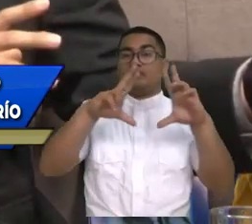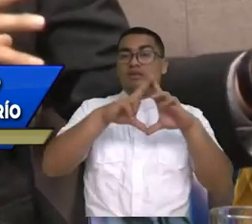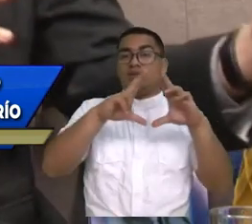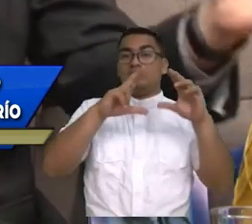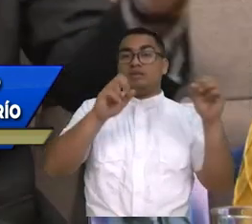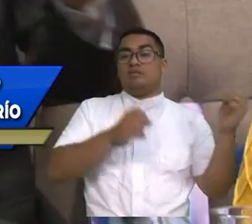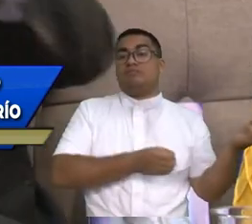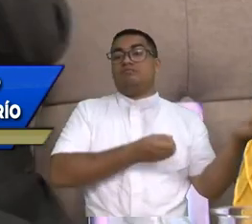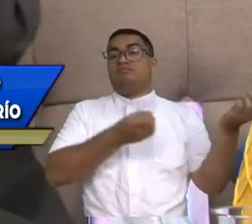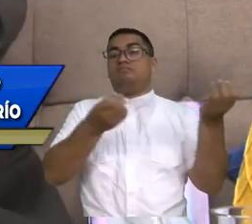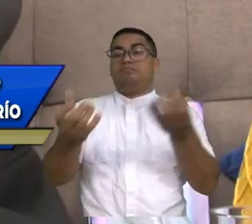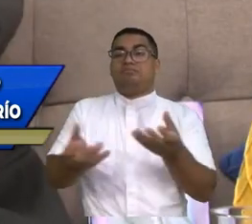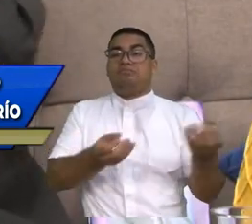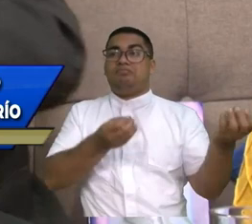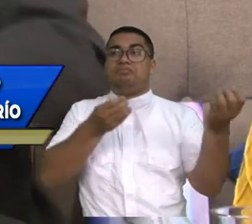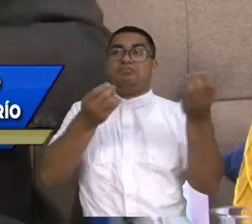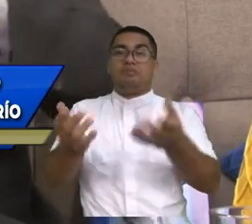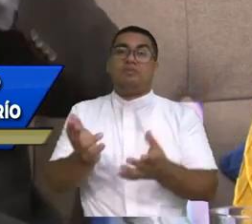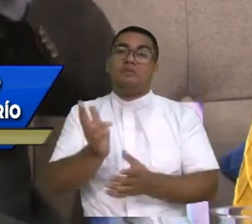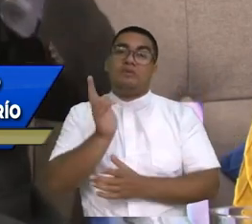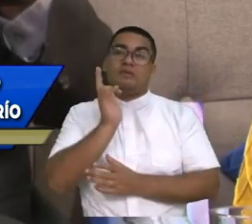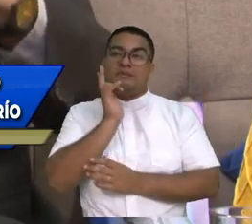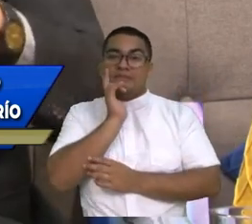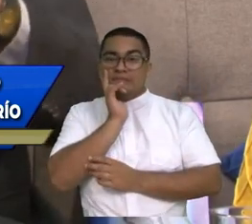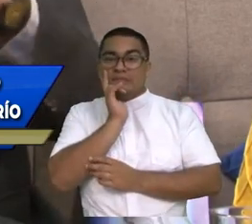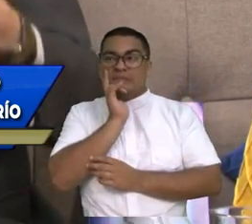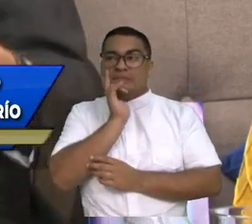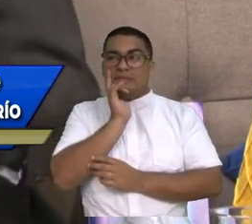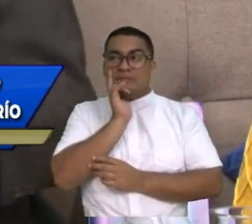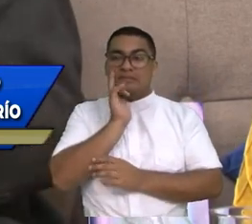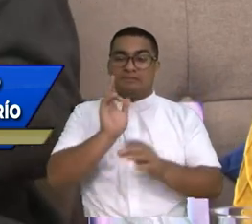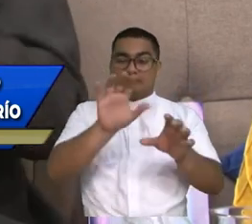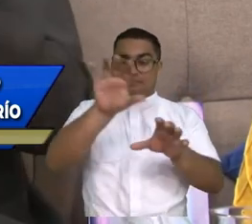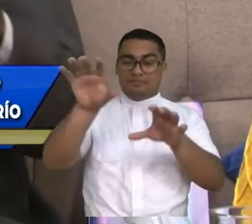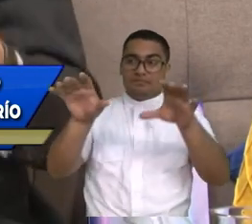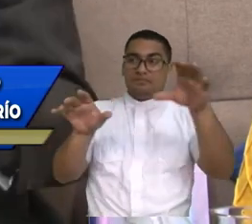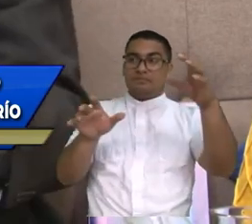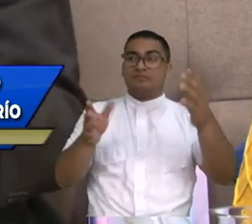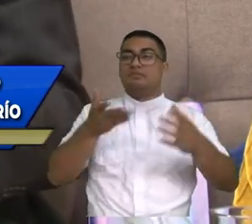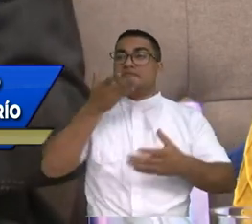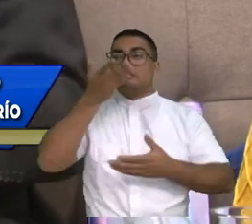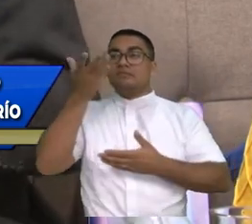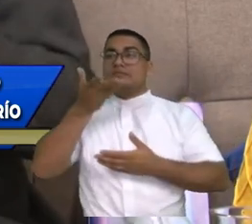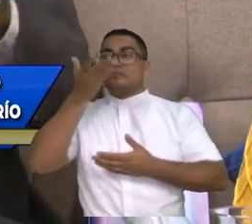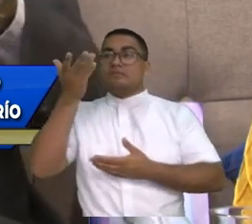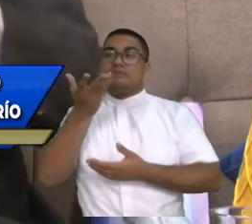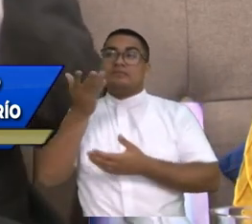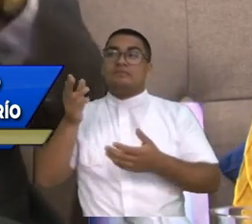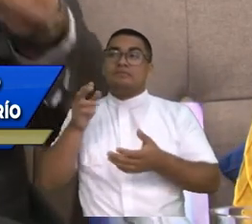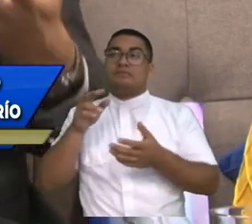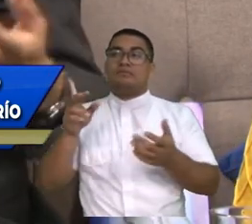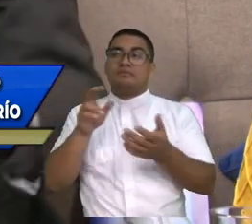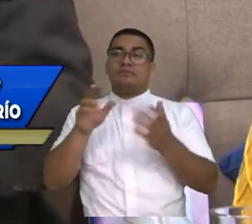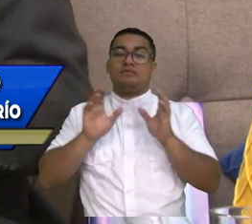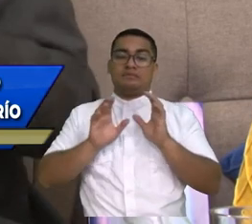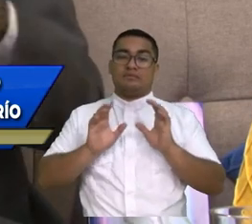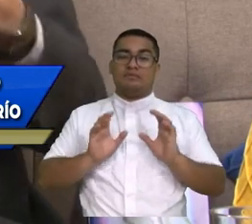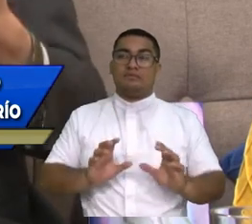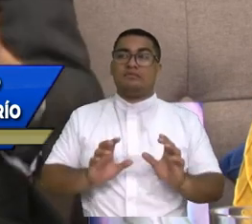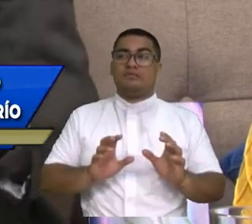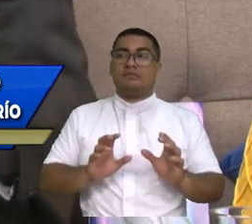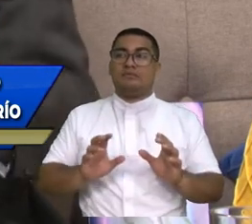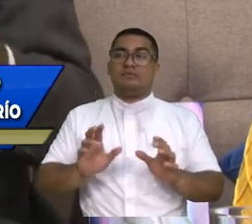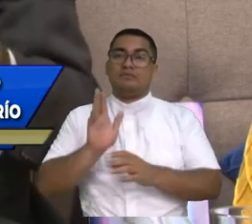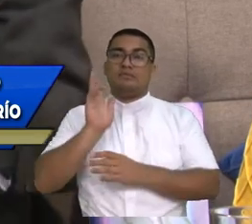estaban destinadas para cubrir y adornar y perfumar no solo al cadáver, sino los